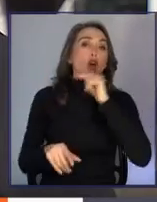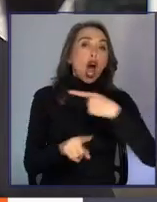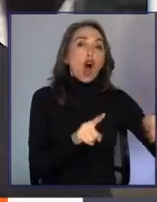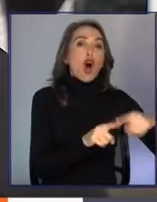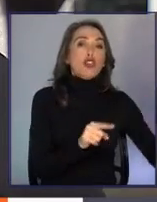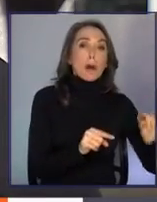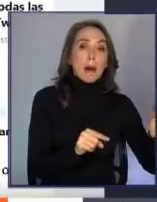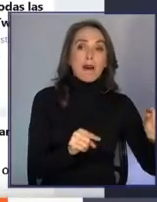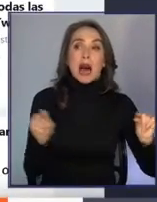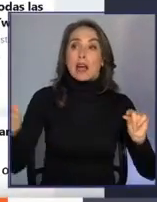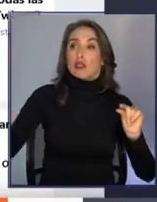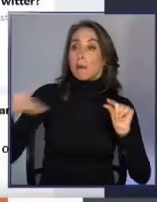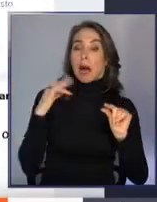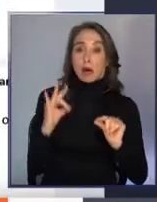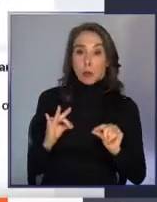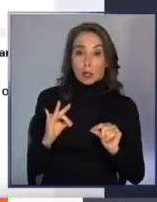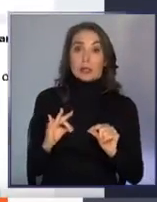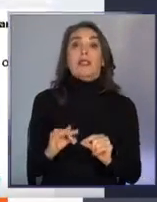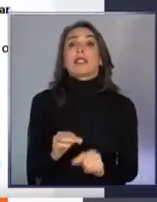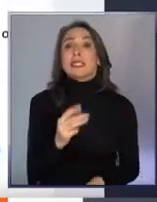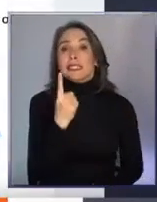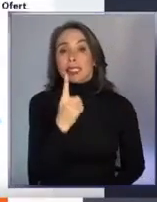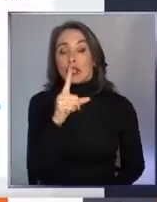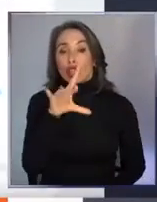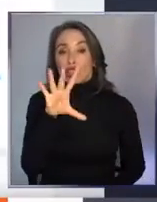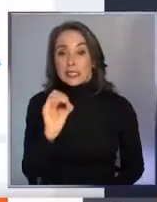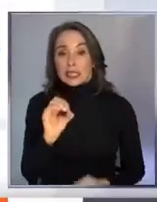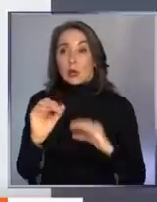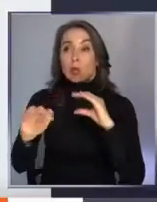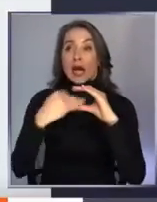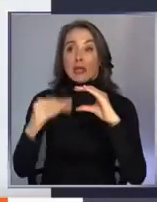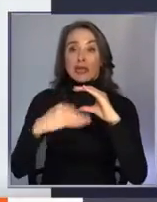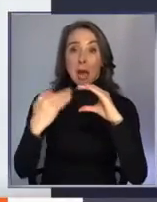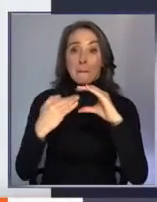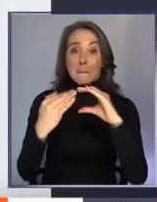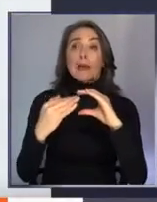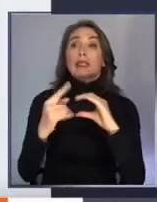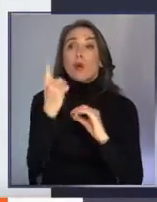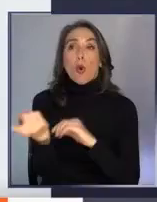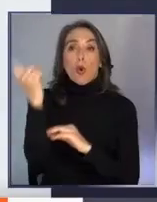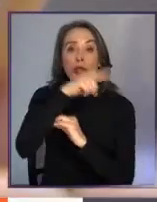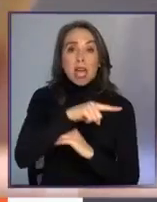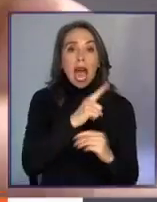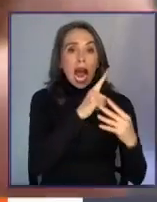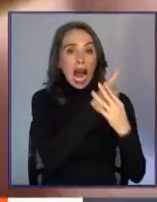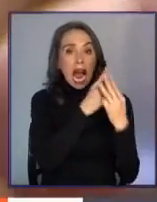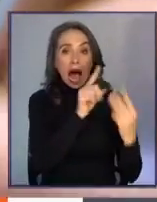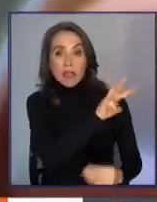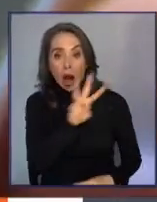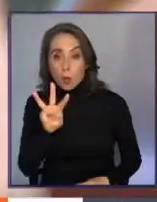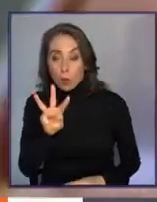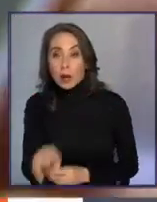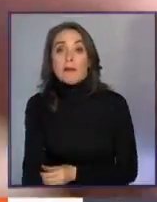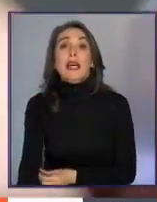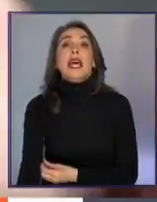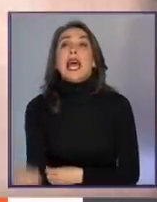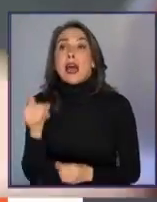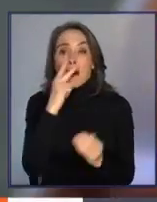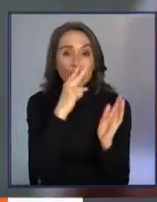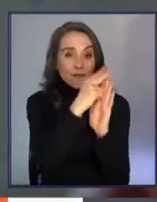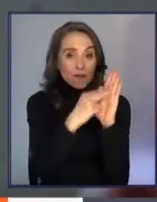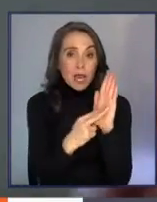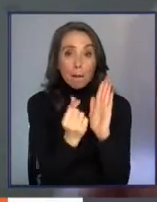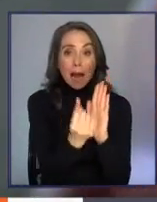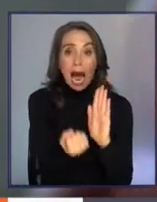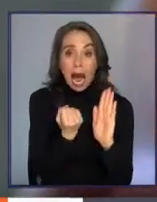que lo que nos están mandando. Reciben cerca de 150 mensajes al día en cada plataforma. Revisan manualmente cada dato de ahorro